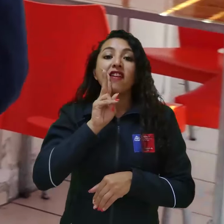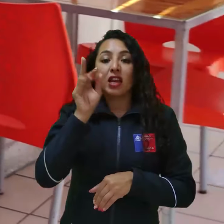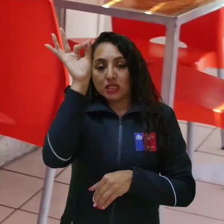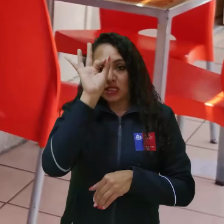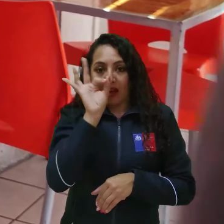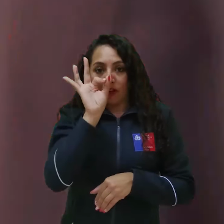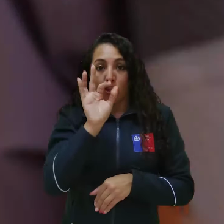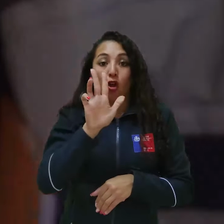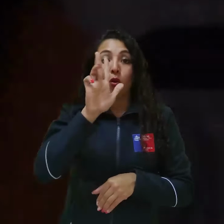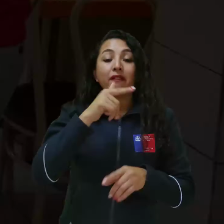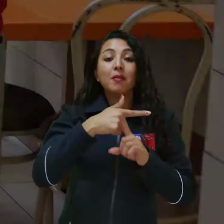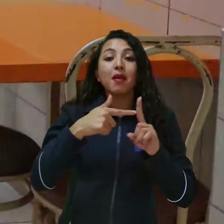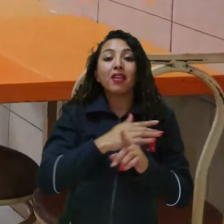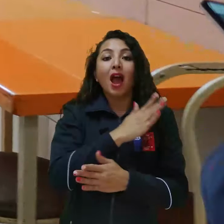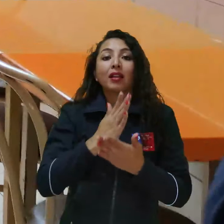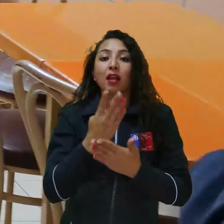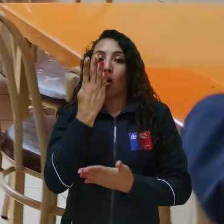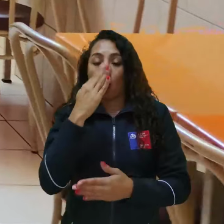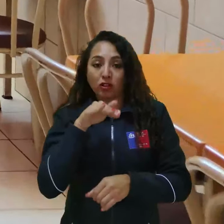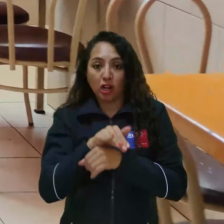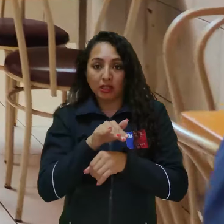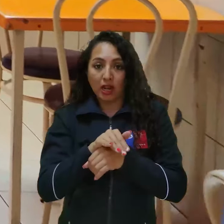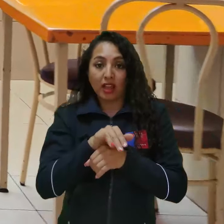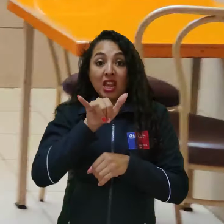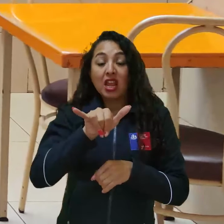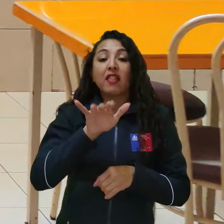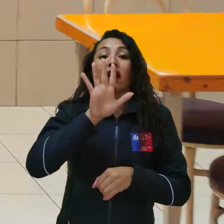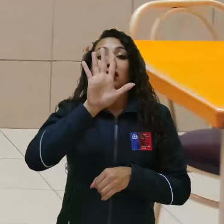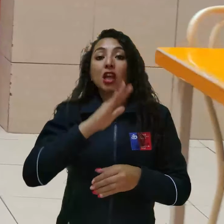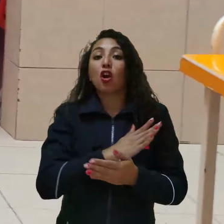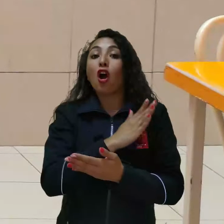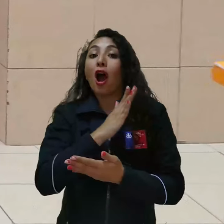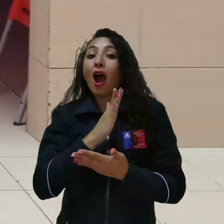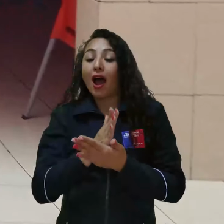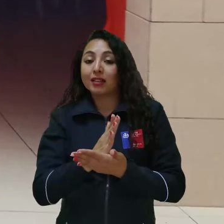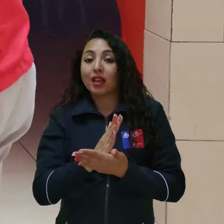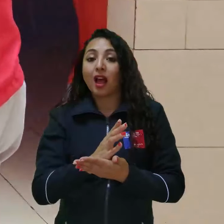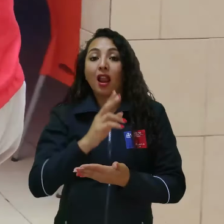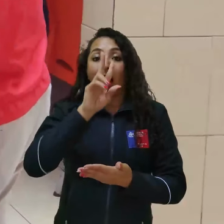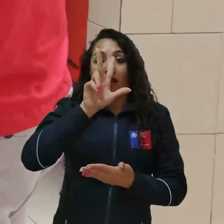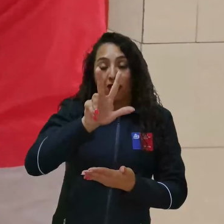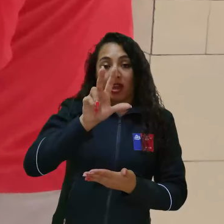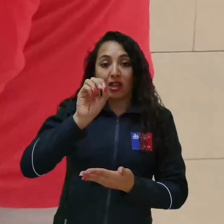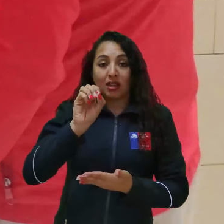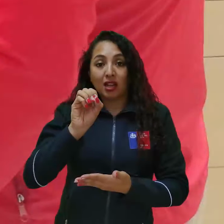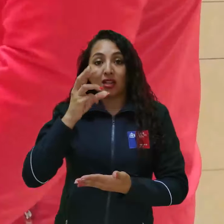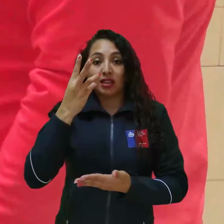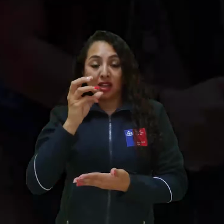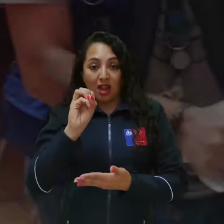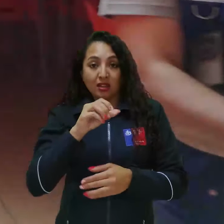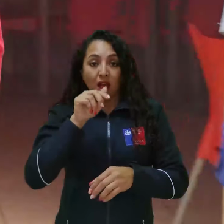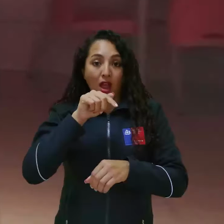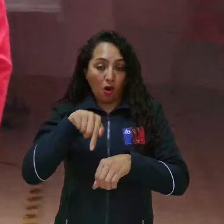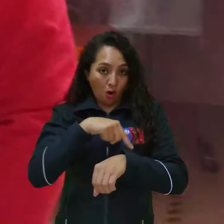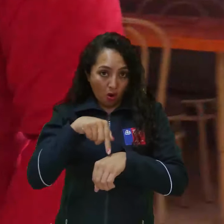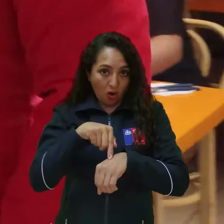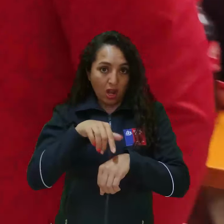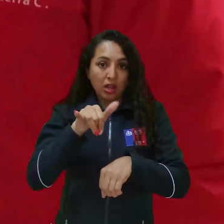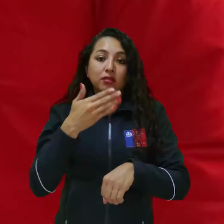días viernes y sábado desde las 9 y media a 4 de la tarde y desde las 5 hasta las 20-30 horas, así como